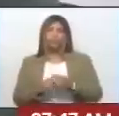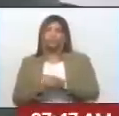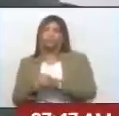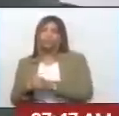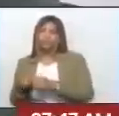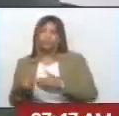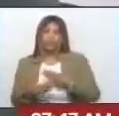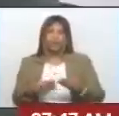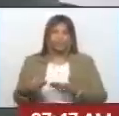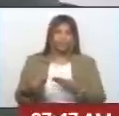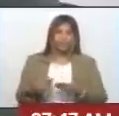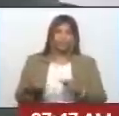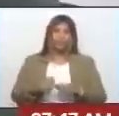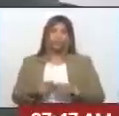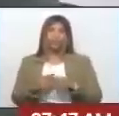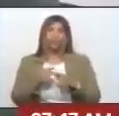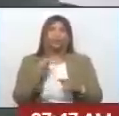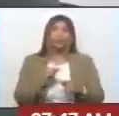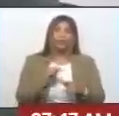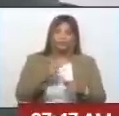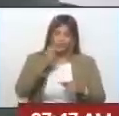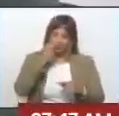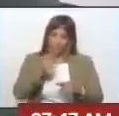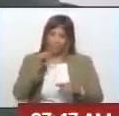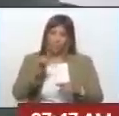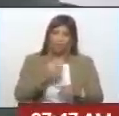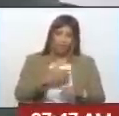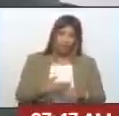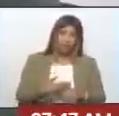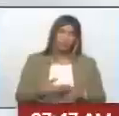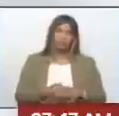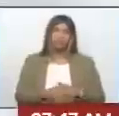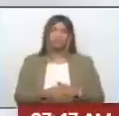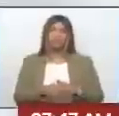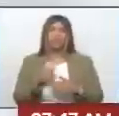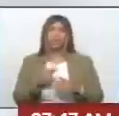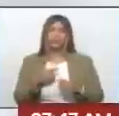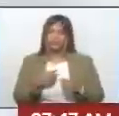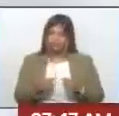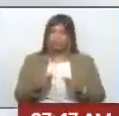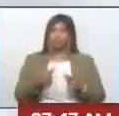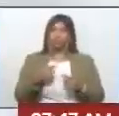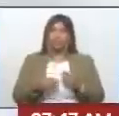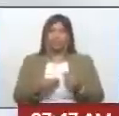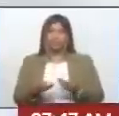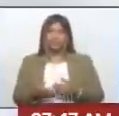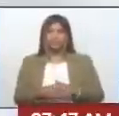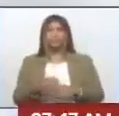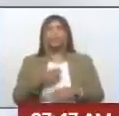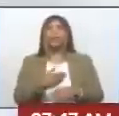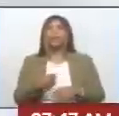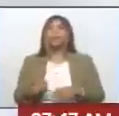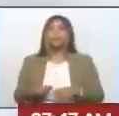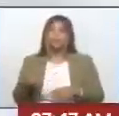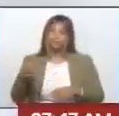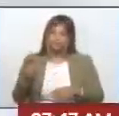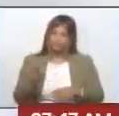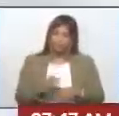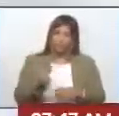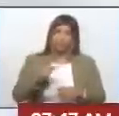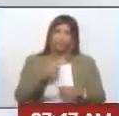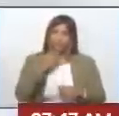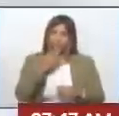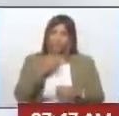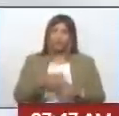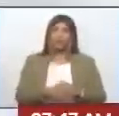relaciones. Quizás sumando esto con esta visita del presidente iraní, es verdad. ¿Ese qué impacto tendría? Cierto, el presidente ha venido